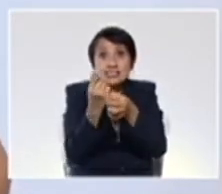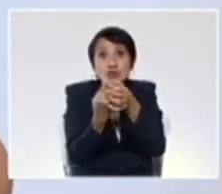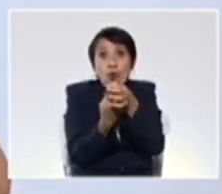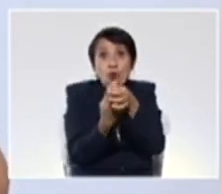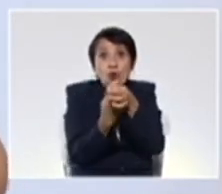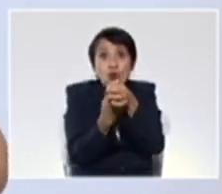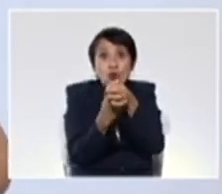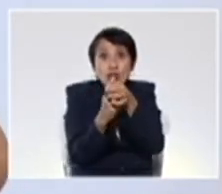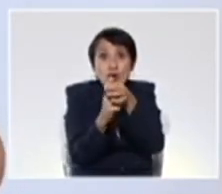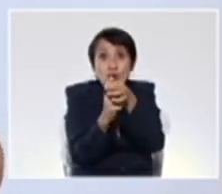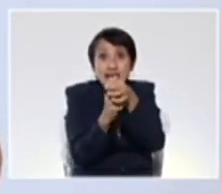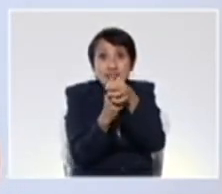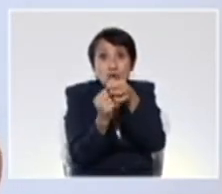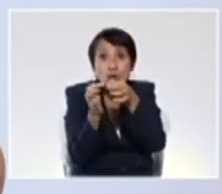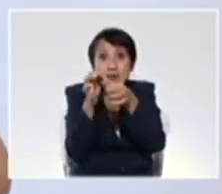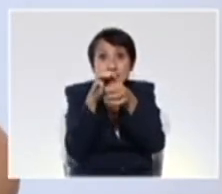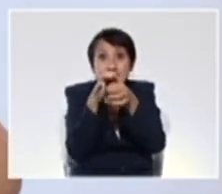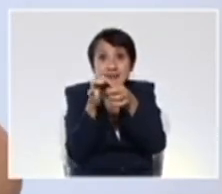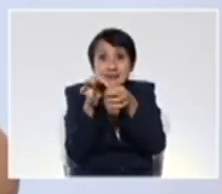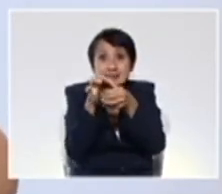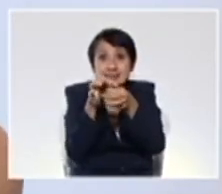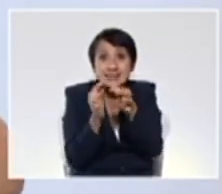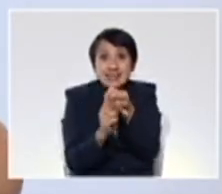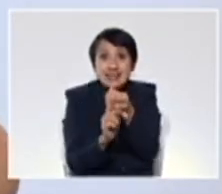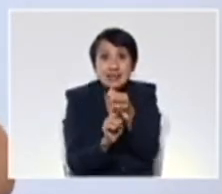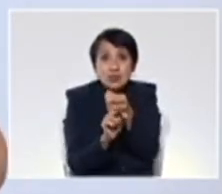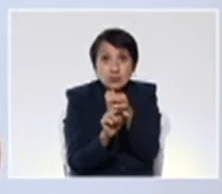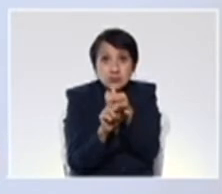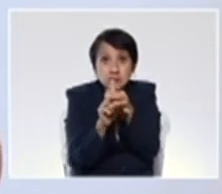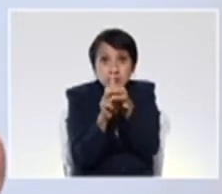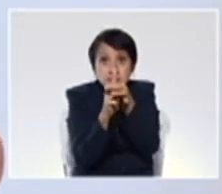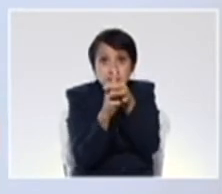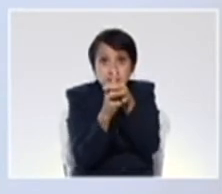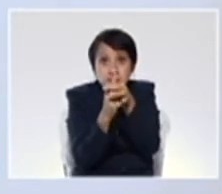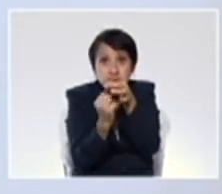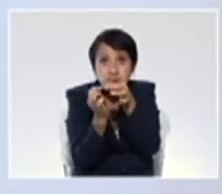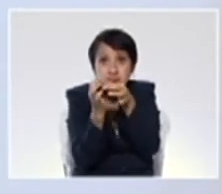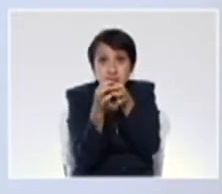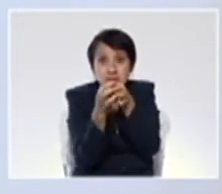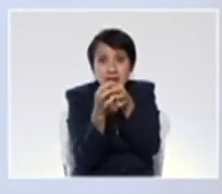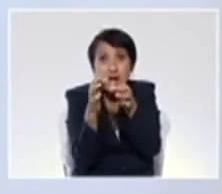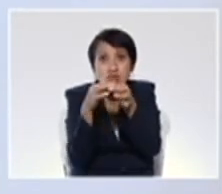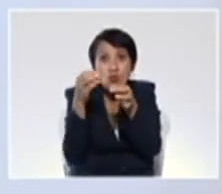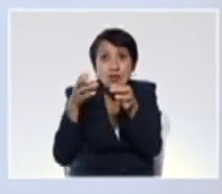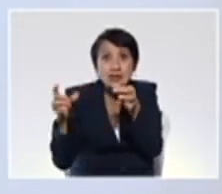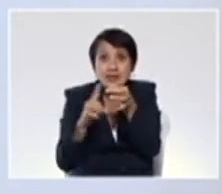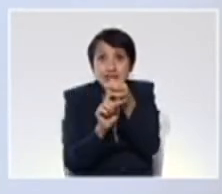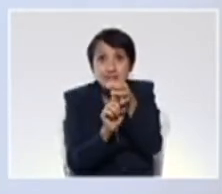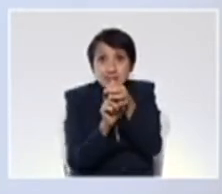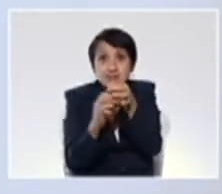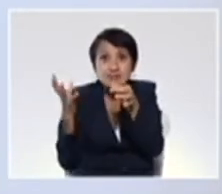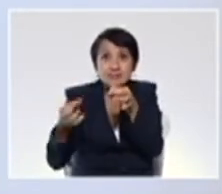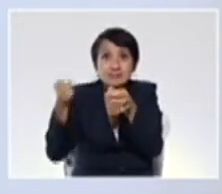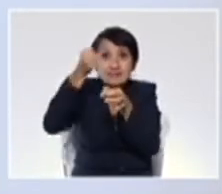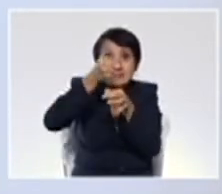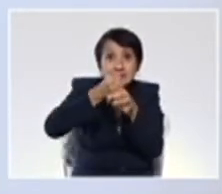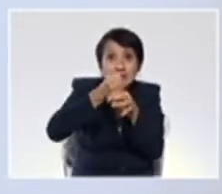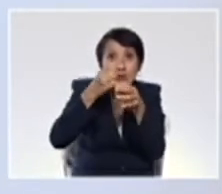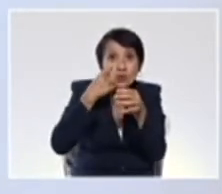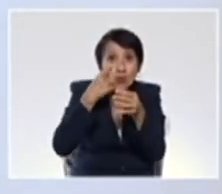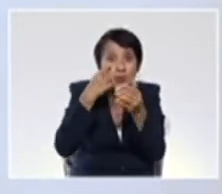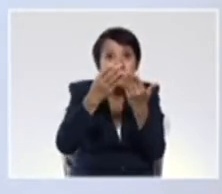entonces se corta, se empieza a redondear el cuadro en donde va la base de la licuadora. ¿Sí se ve? Ahí se está viendo